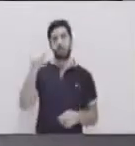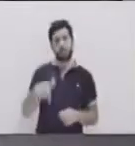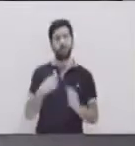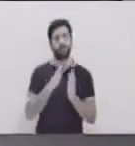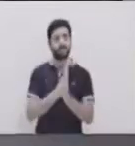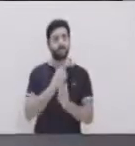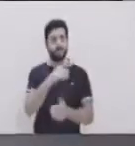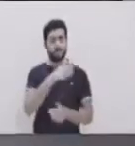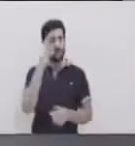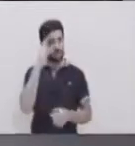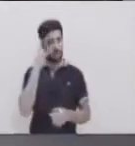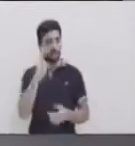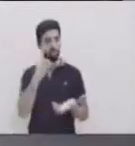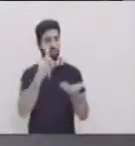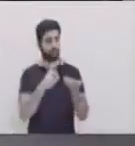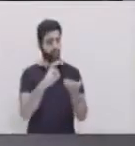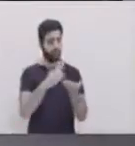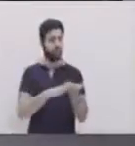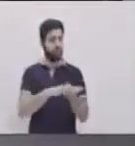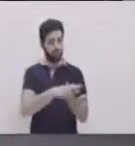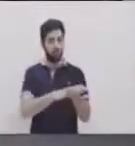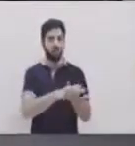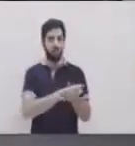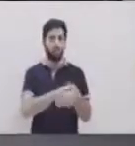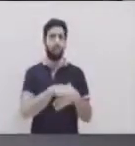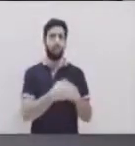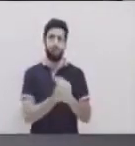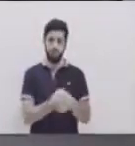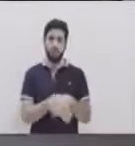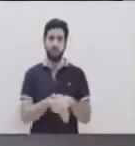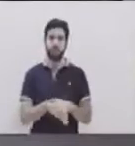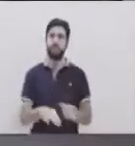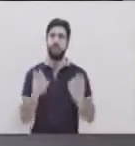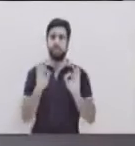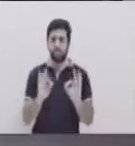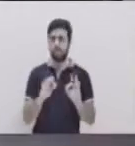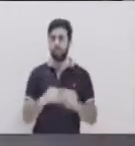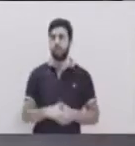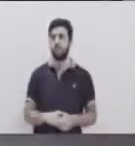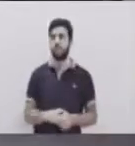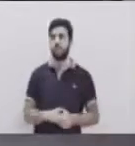yo te voy a invitar a que nos desinfectemos las manos.